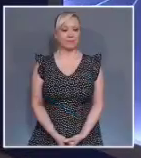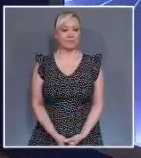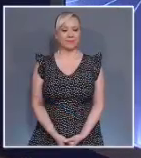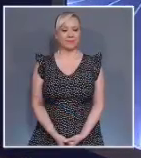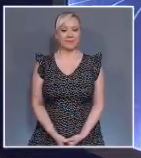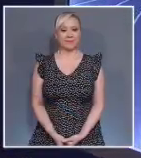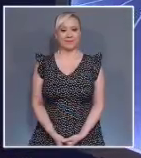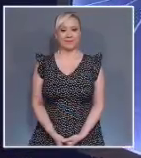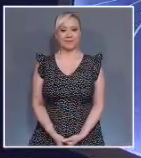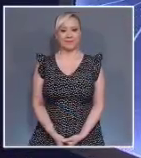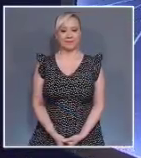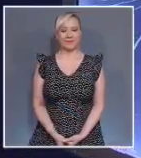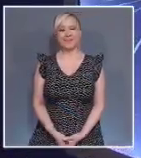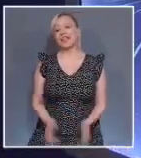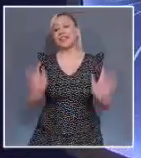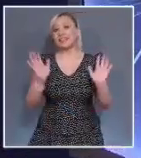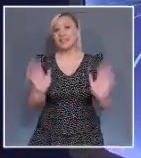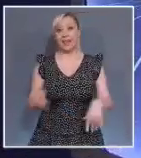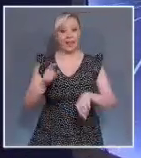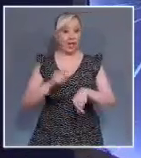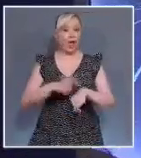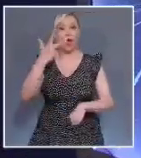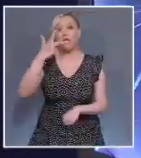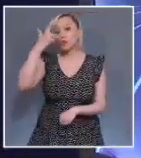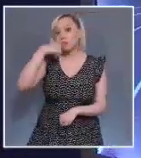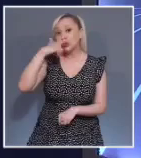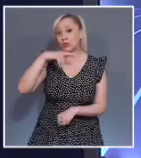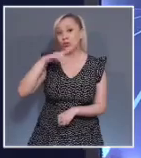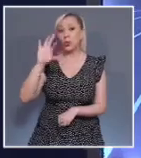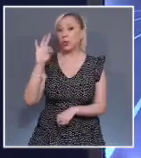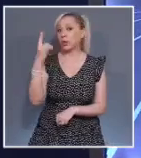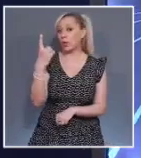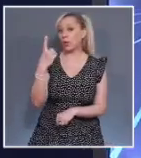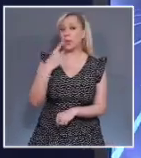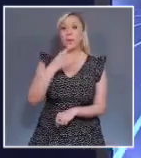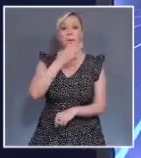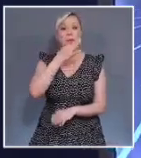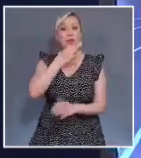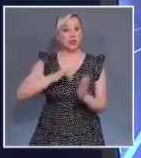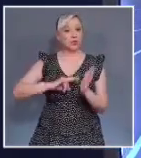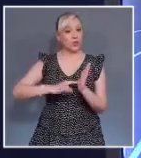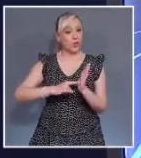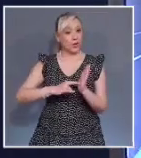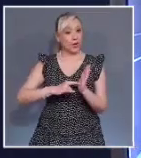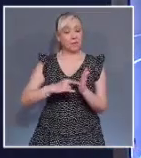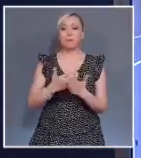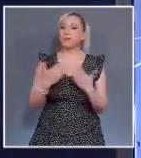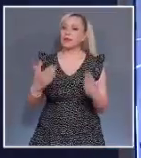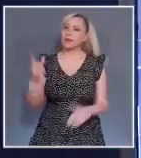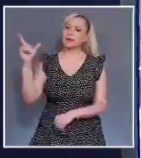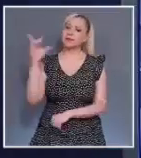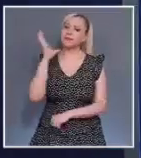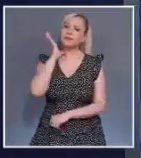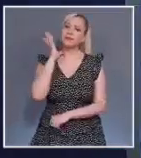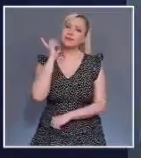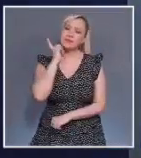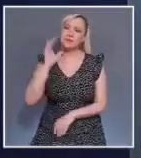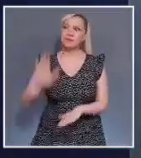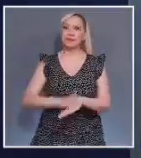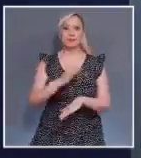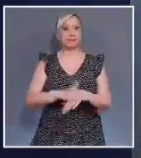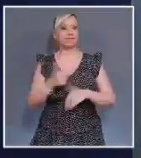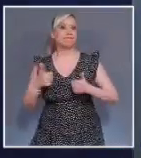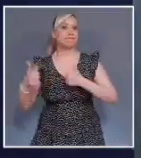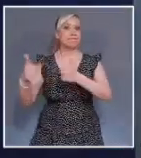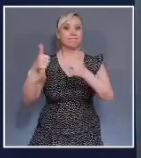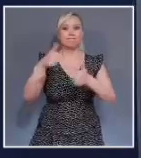Y ahora que son las 8 de la noche con 41 minutos, vámonos con más noticias. La Cámara de Diputados aprobó la minuta con el decreto